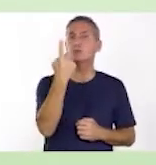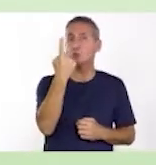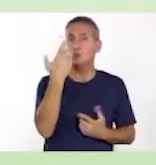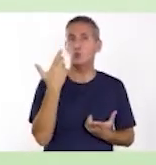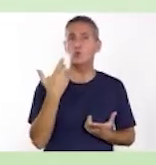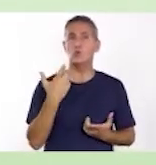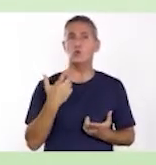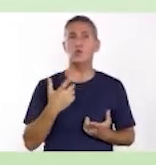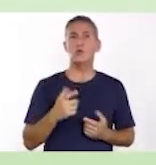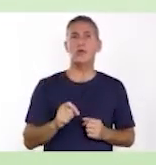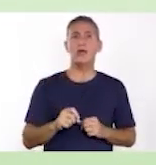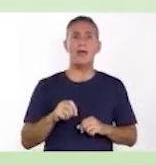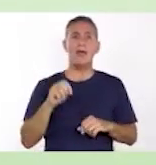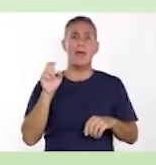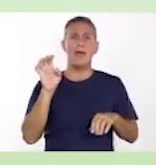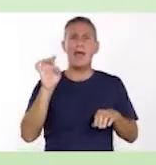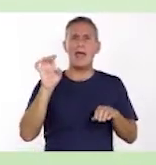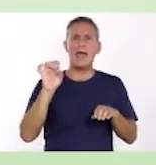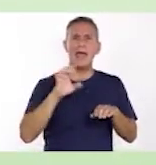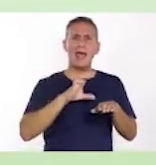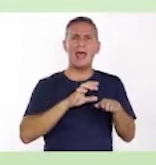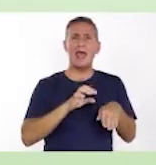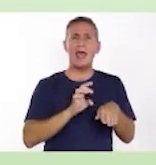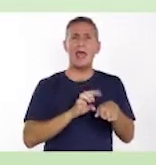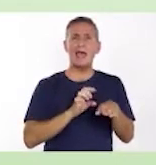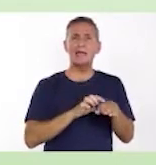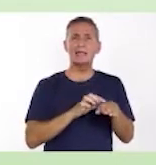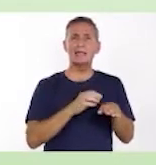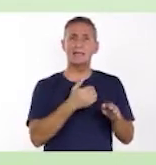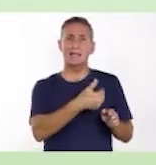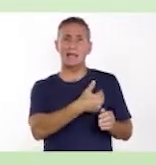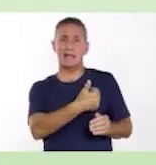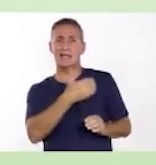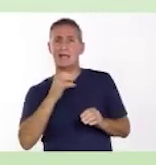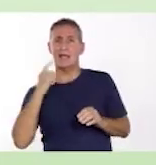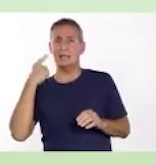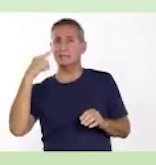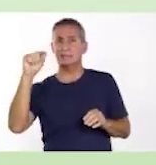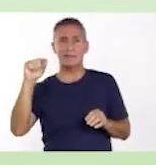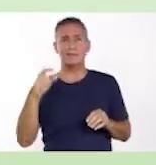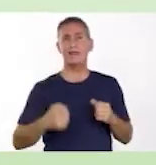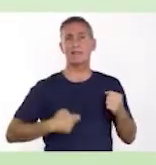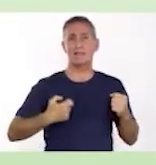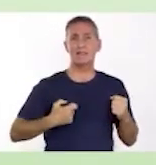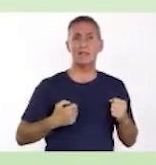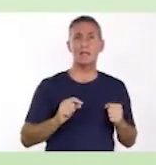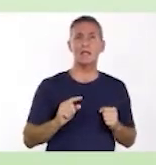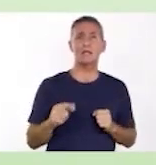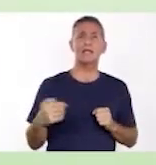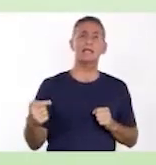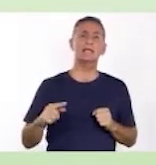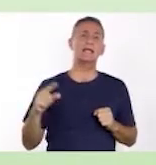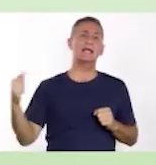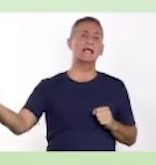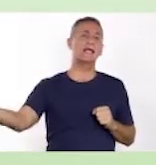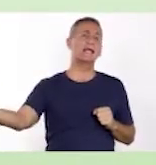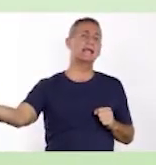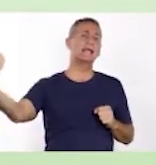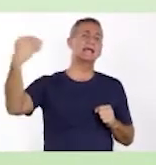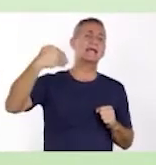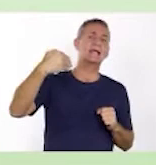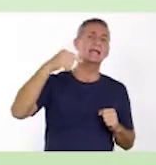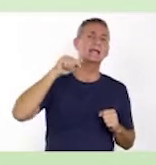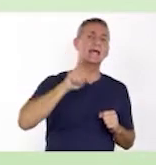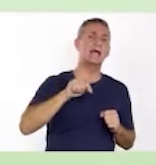se retira de la batalla y asegura que solo volverá a ella cuando el